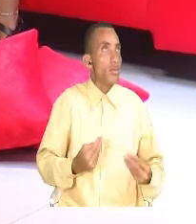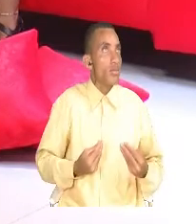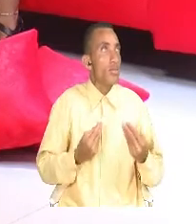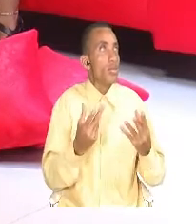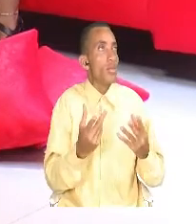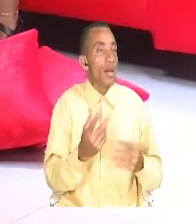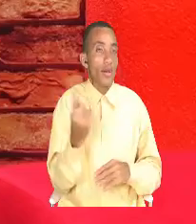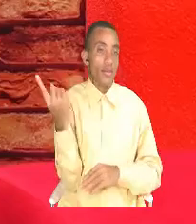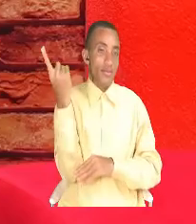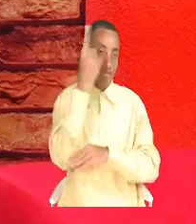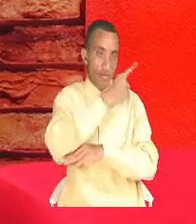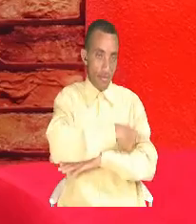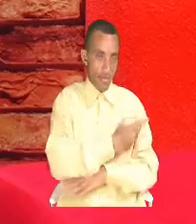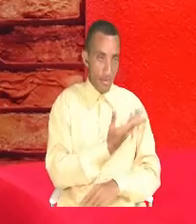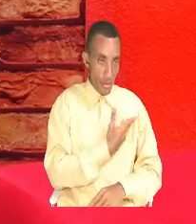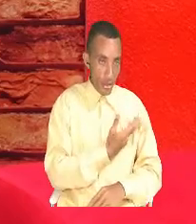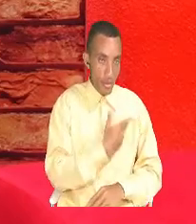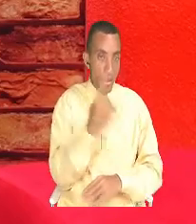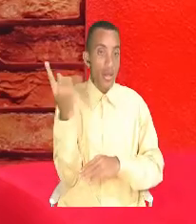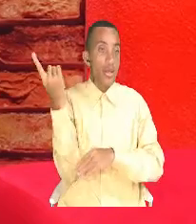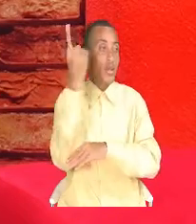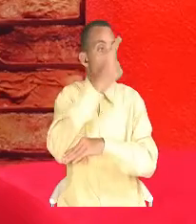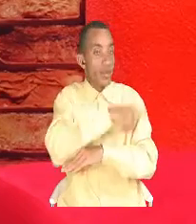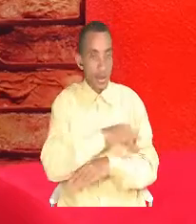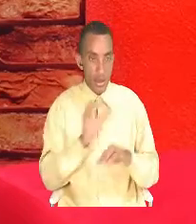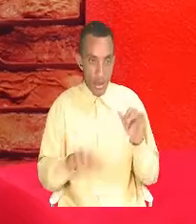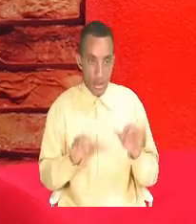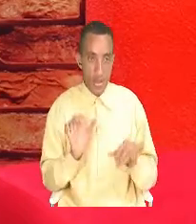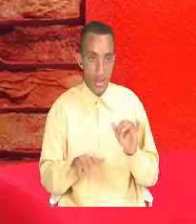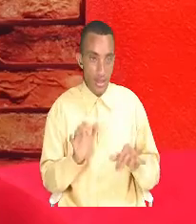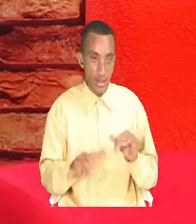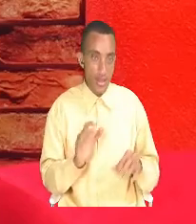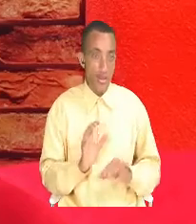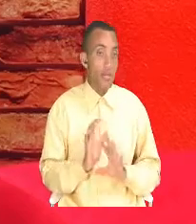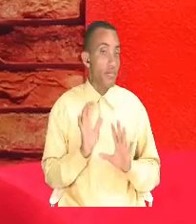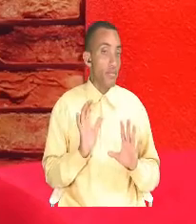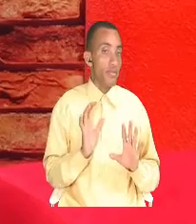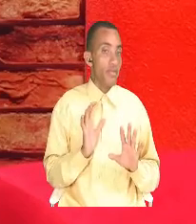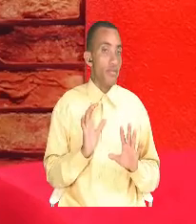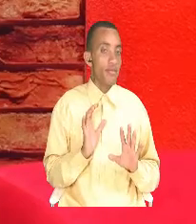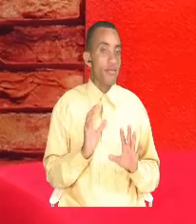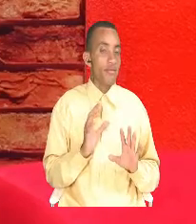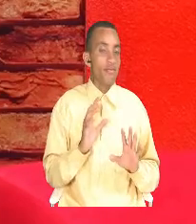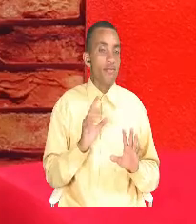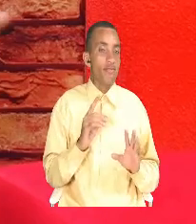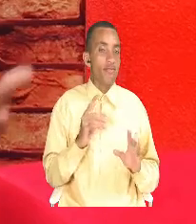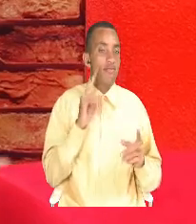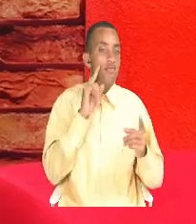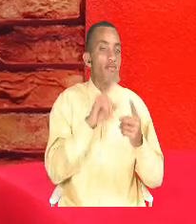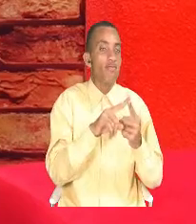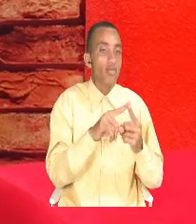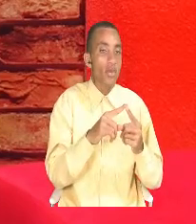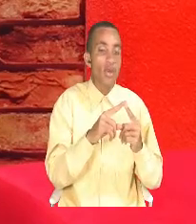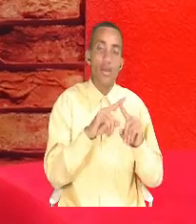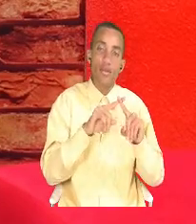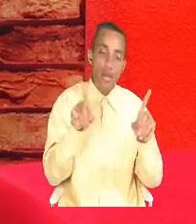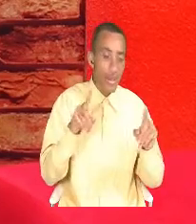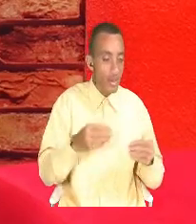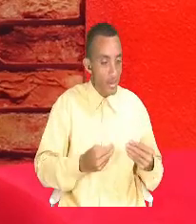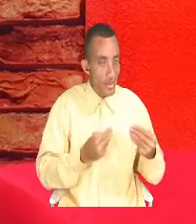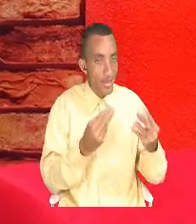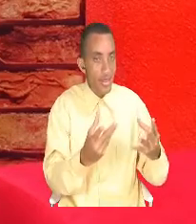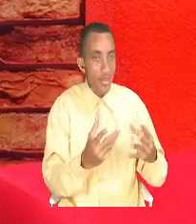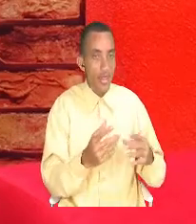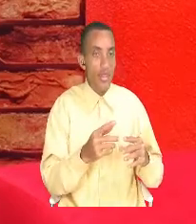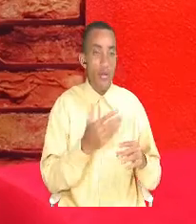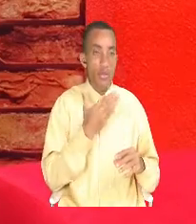de la Madre, el Día de la Secretaria que próximo se nos viene. Entonces nosotros, ¿qué buscamos? En regalar algo diferente, ¿no? Y qué mejor